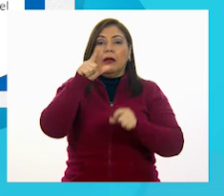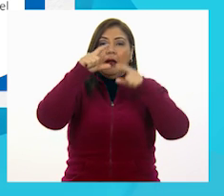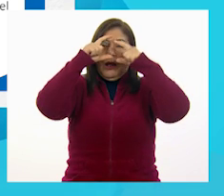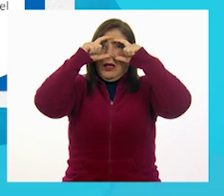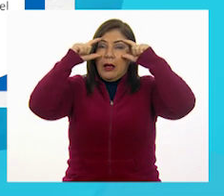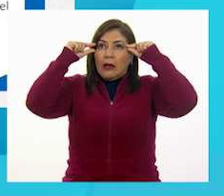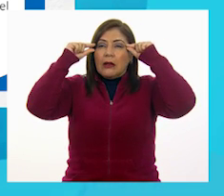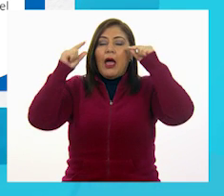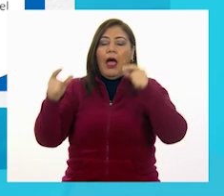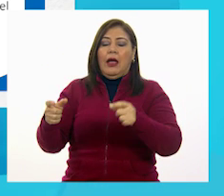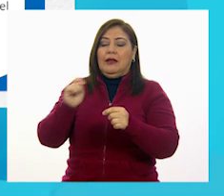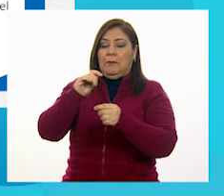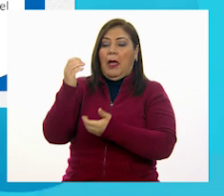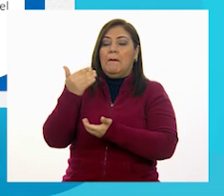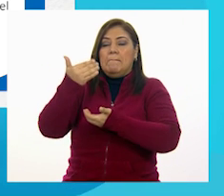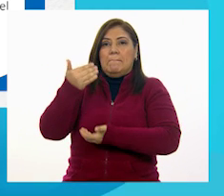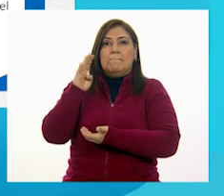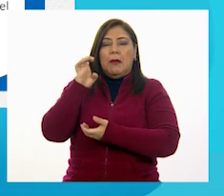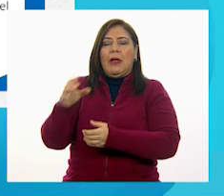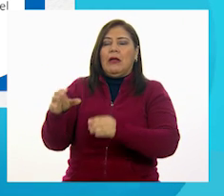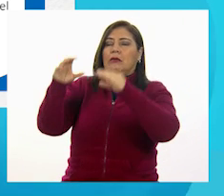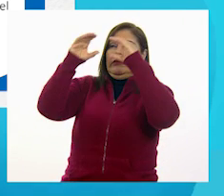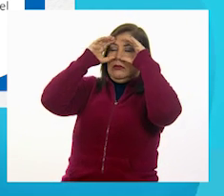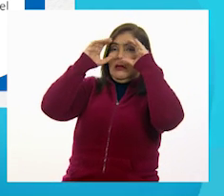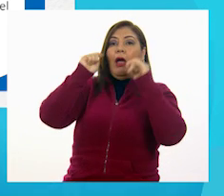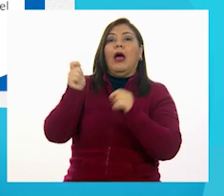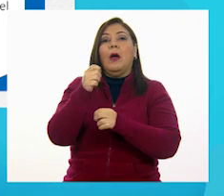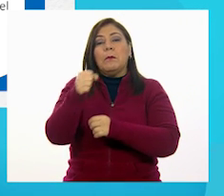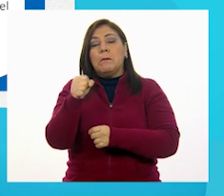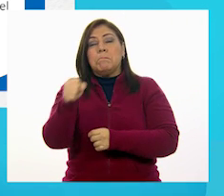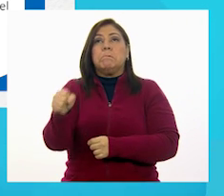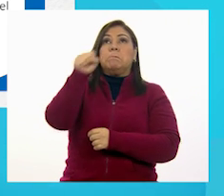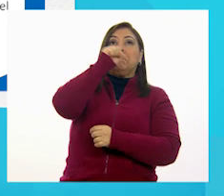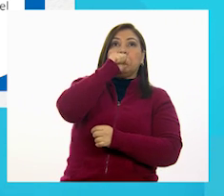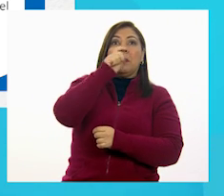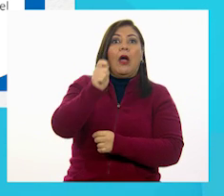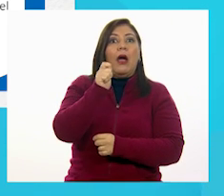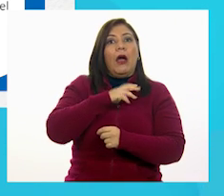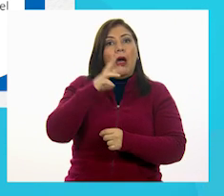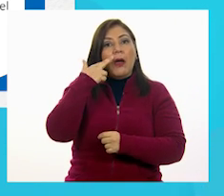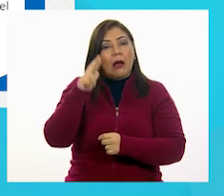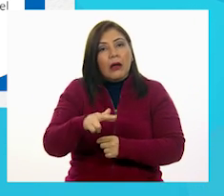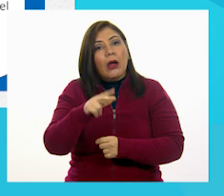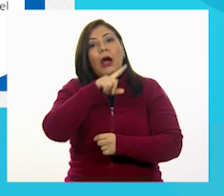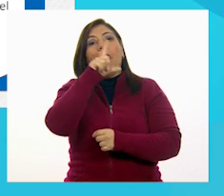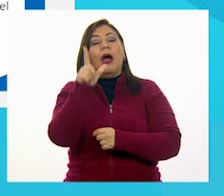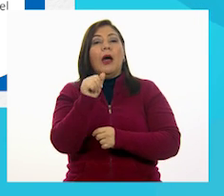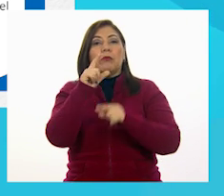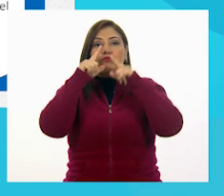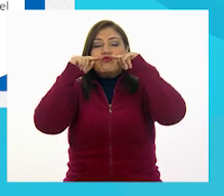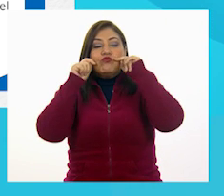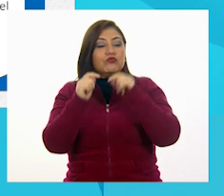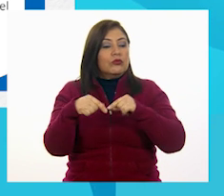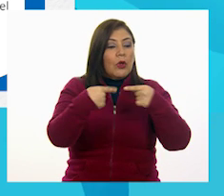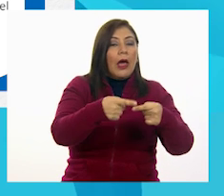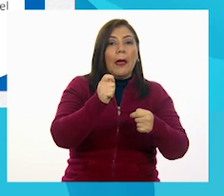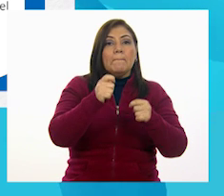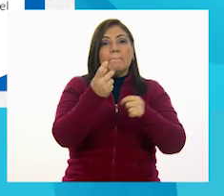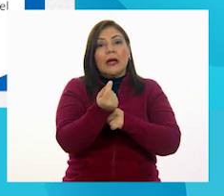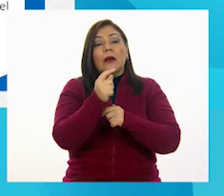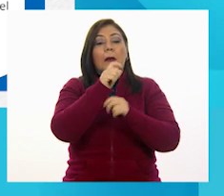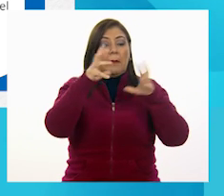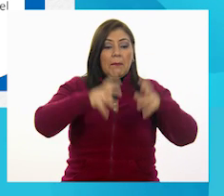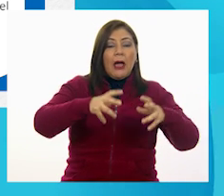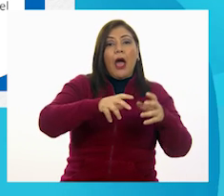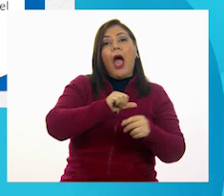bebé, el biberón al ladrón, el bigote del señor le cayó al perro y la pelota del perro